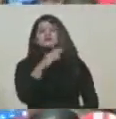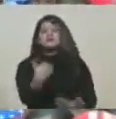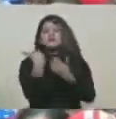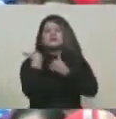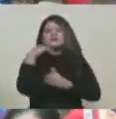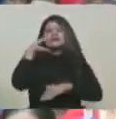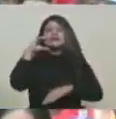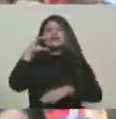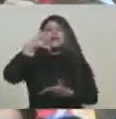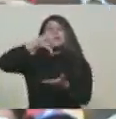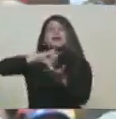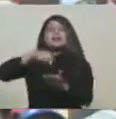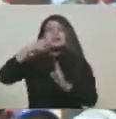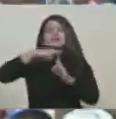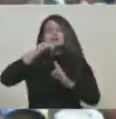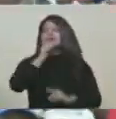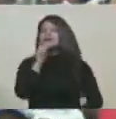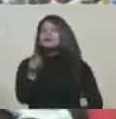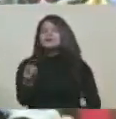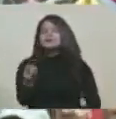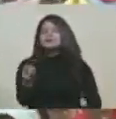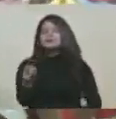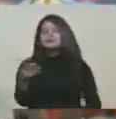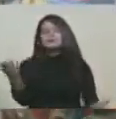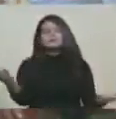capital? Nadie sabe.